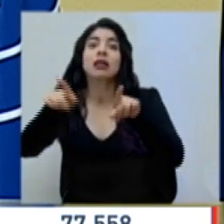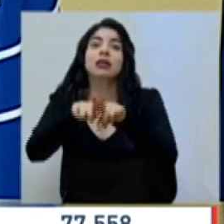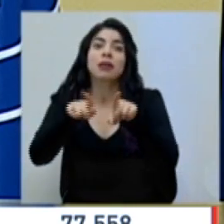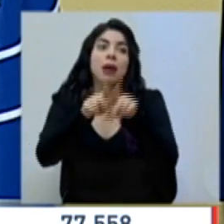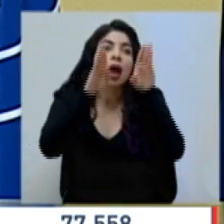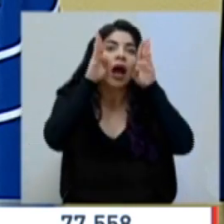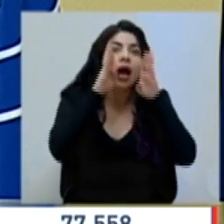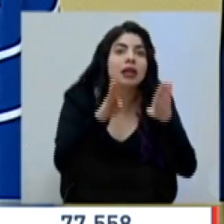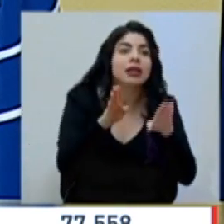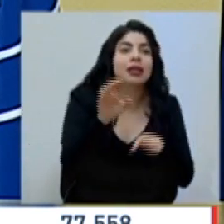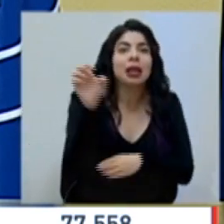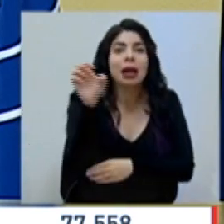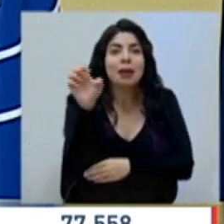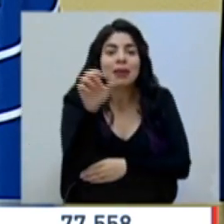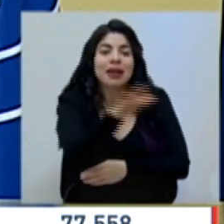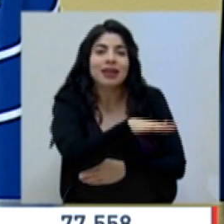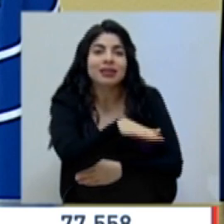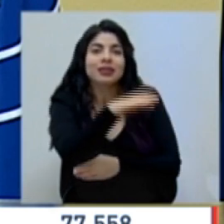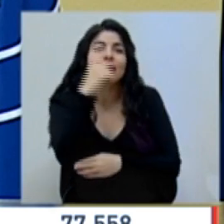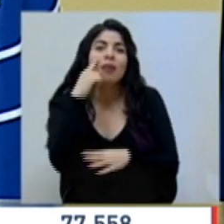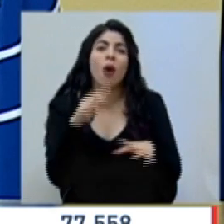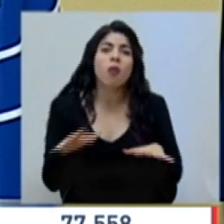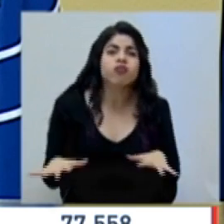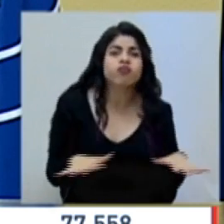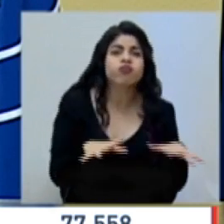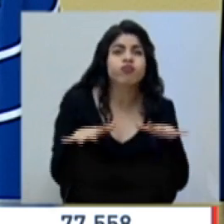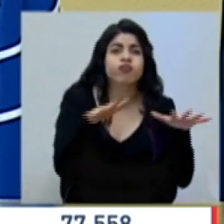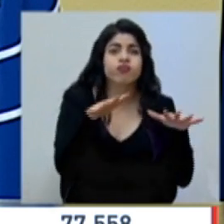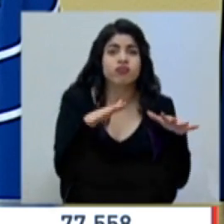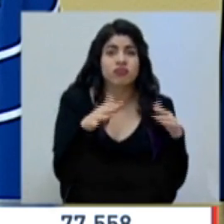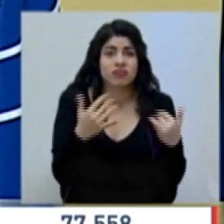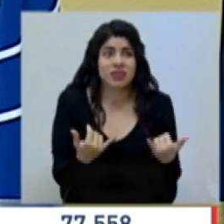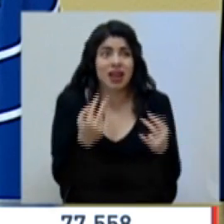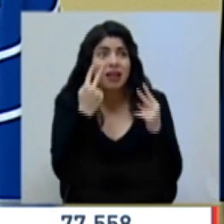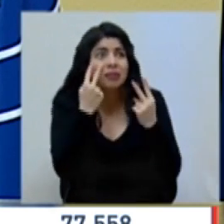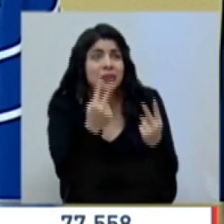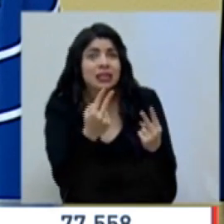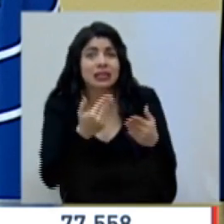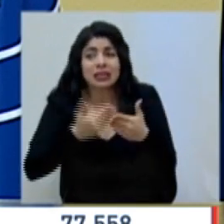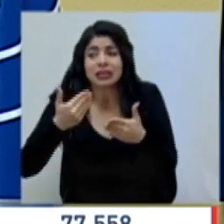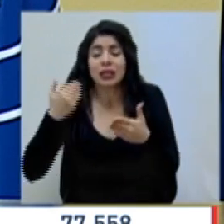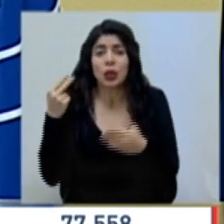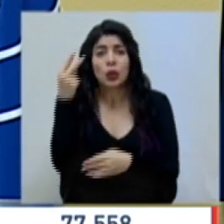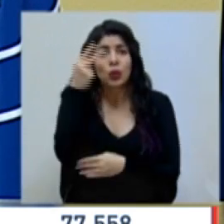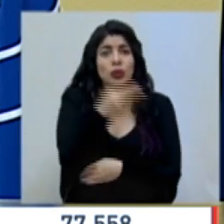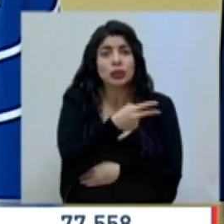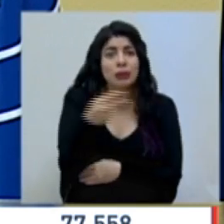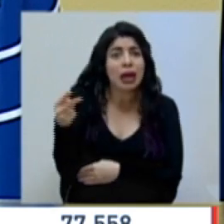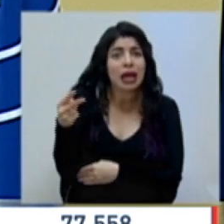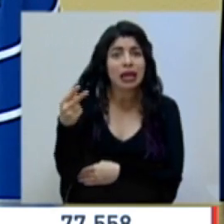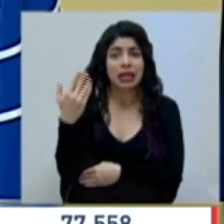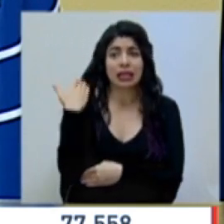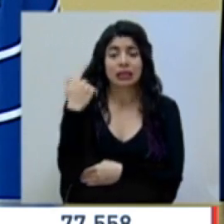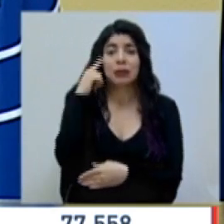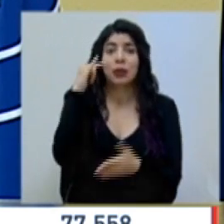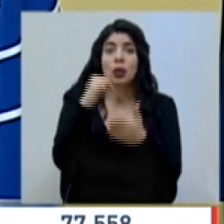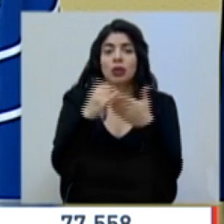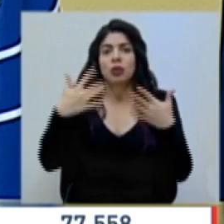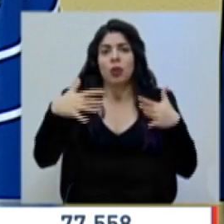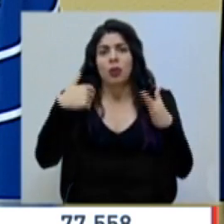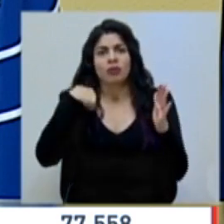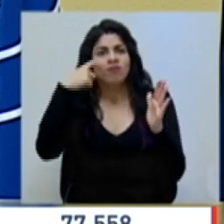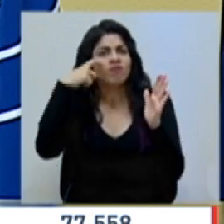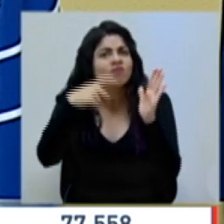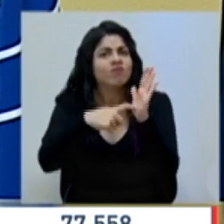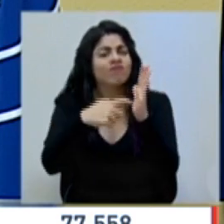atención de las emergencias por inundaciones, y eso es lo que hemos visto en las últimas 2 semanas. Por eso, mi reconocimiento,